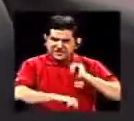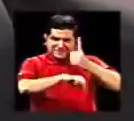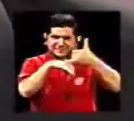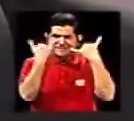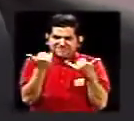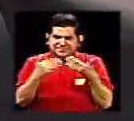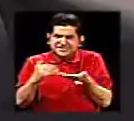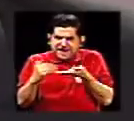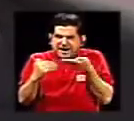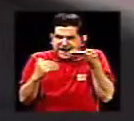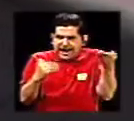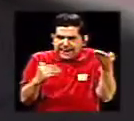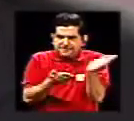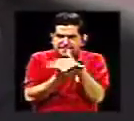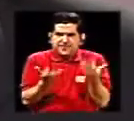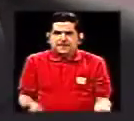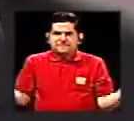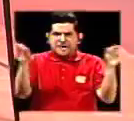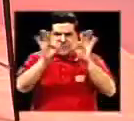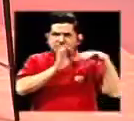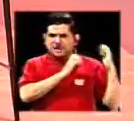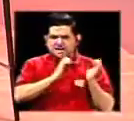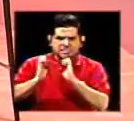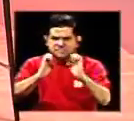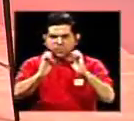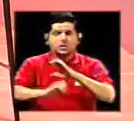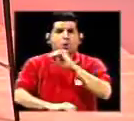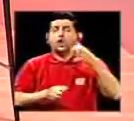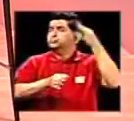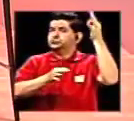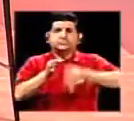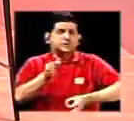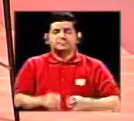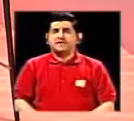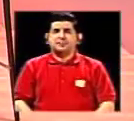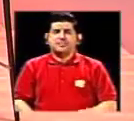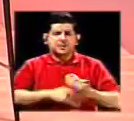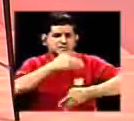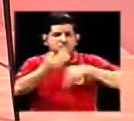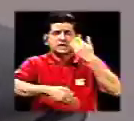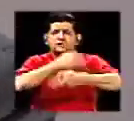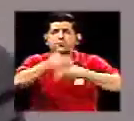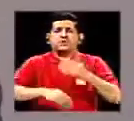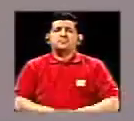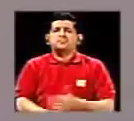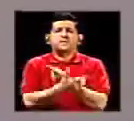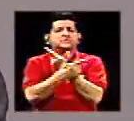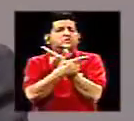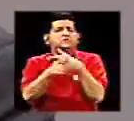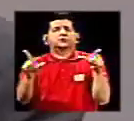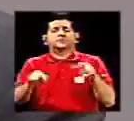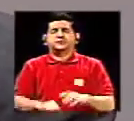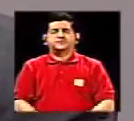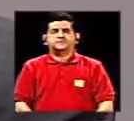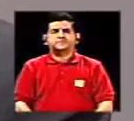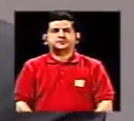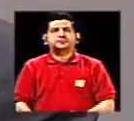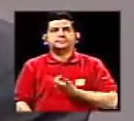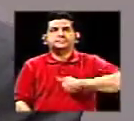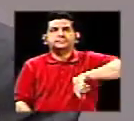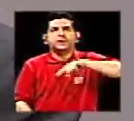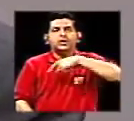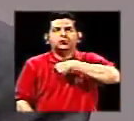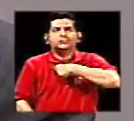elemento, parte importante de la estrategia, o simplemente se fue dando de manera espontánea. No, nosotros